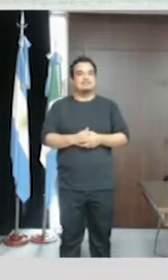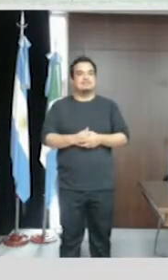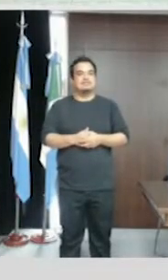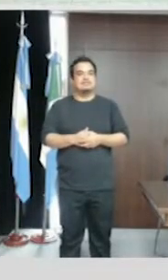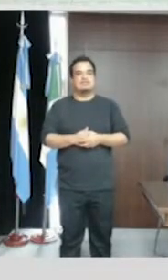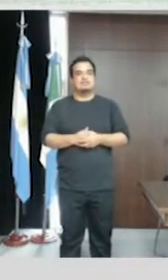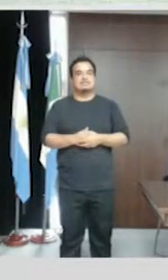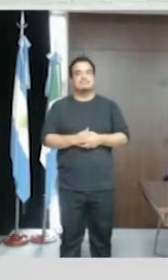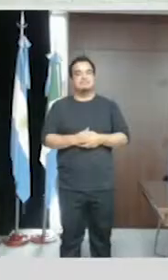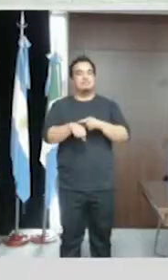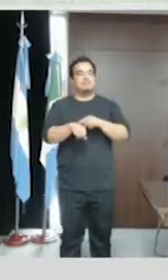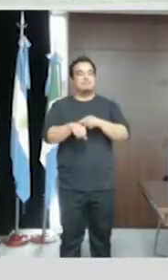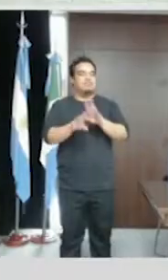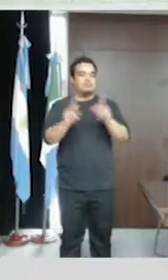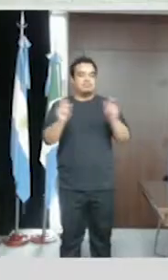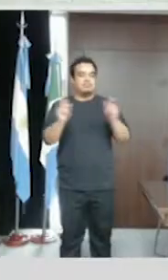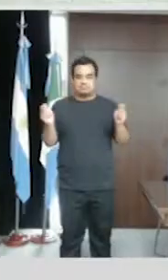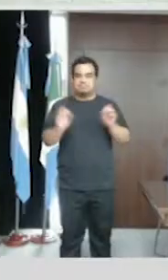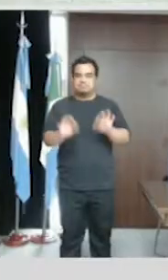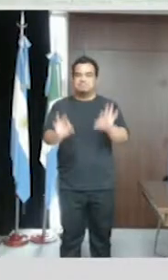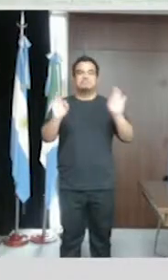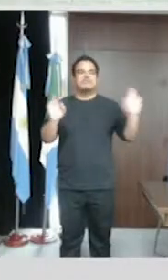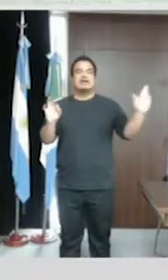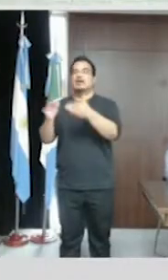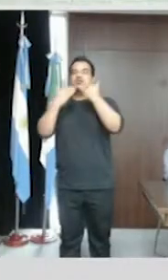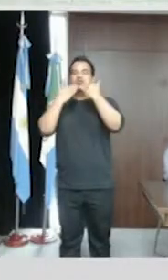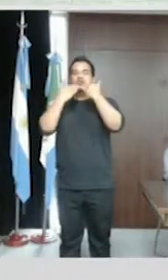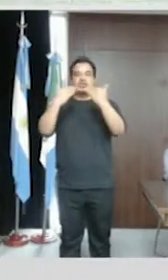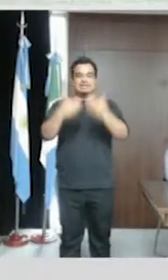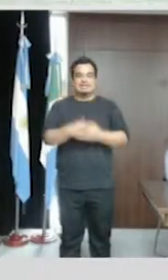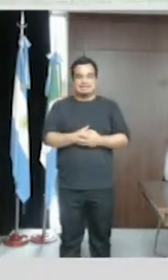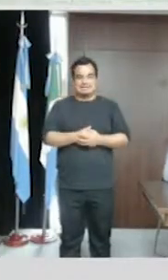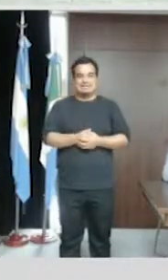más? Bueno, ya está. Muchas gracias. Hay mucho investigar.